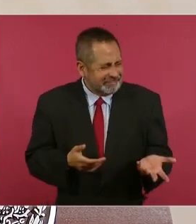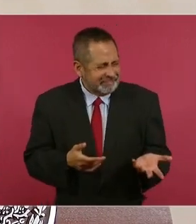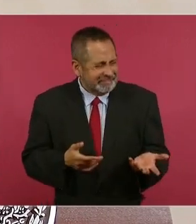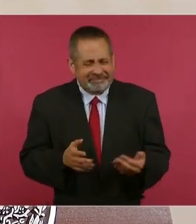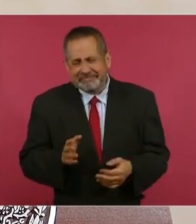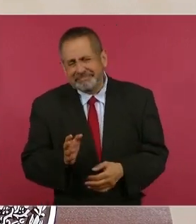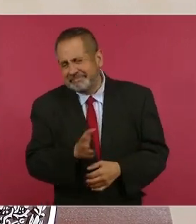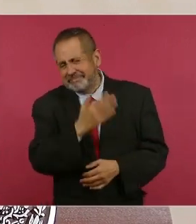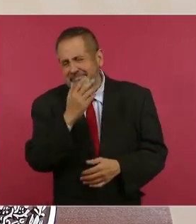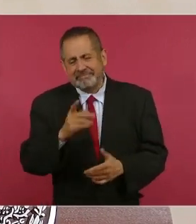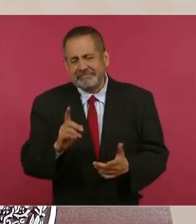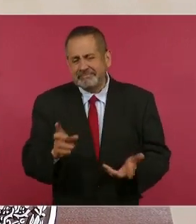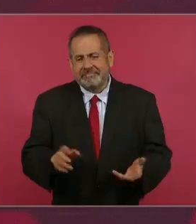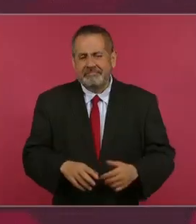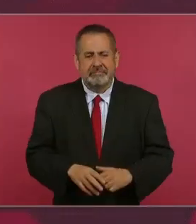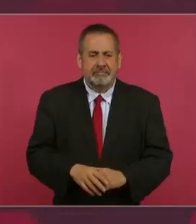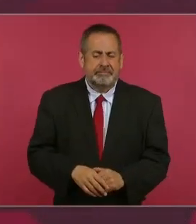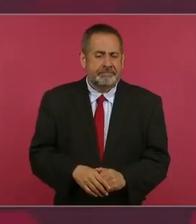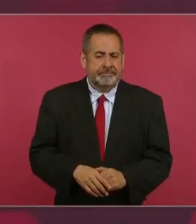Ya